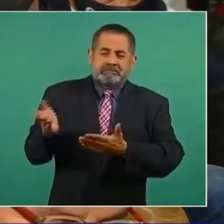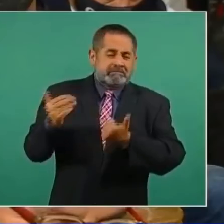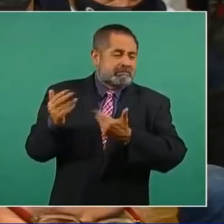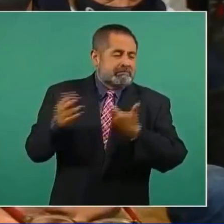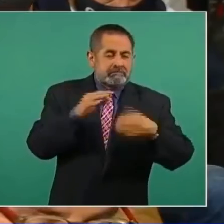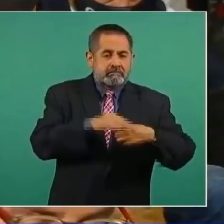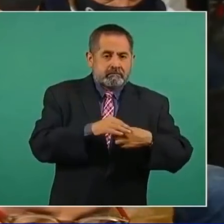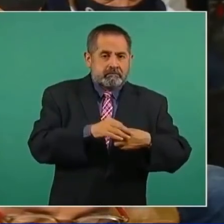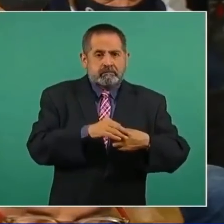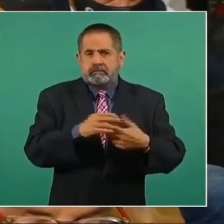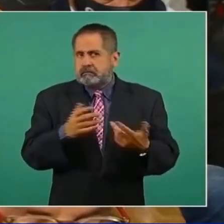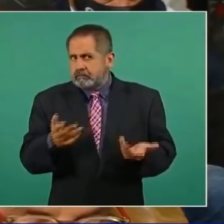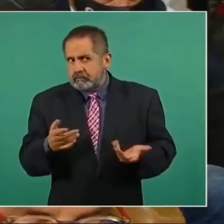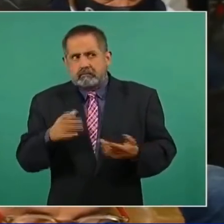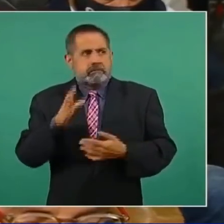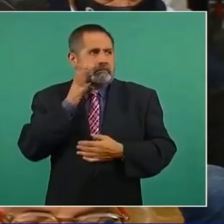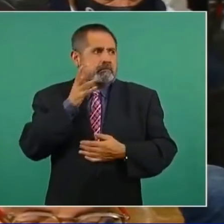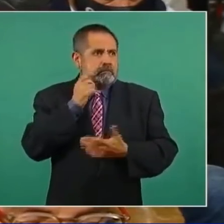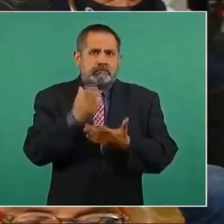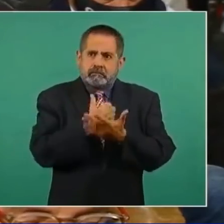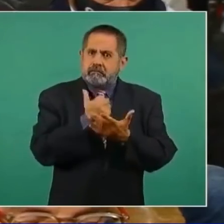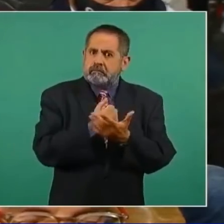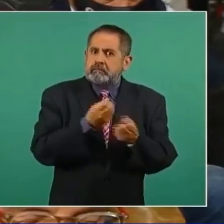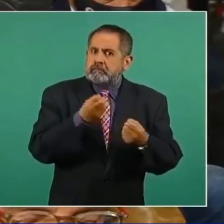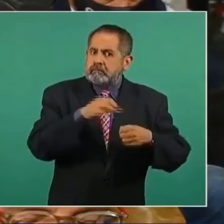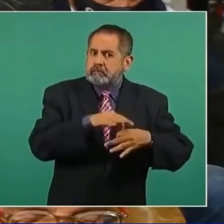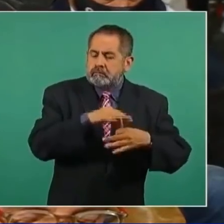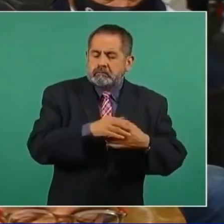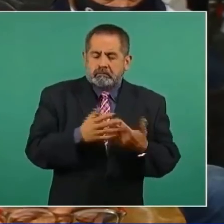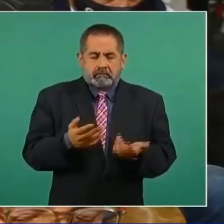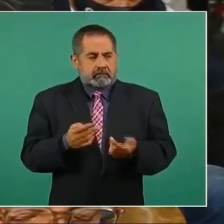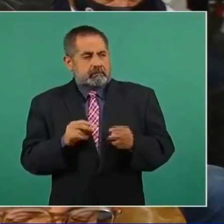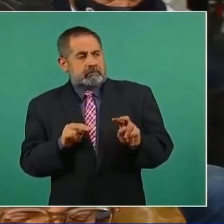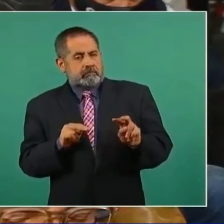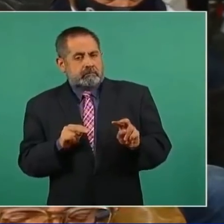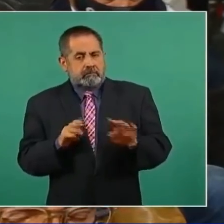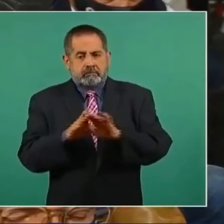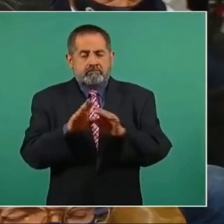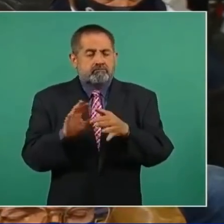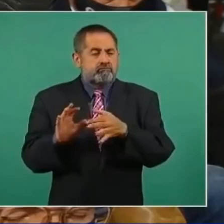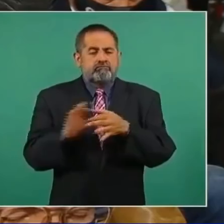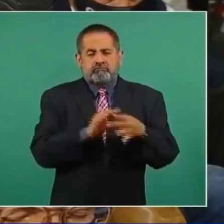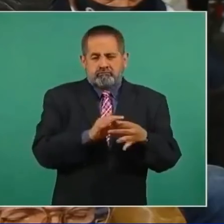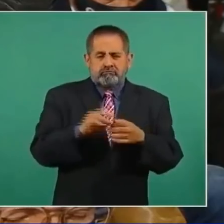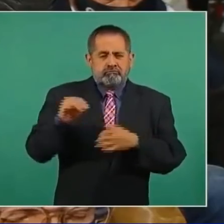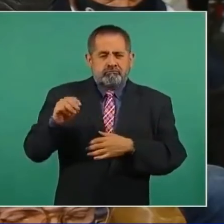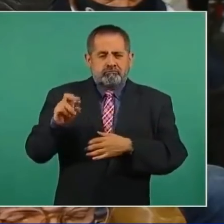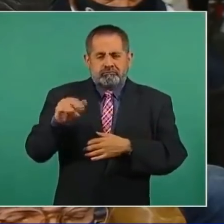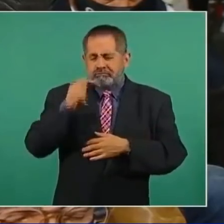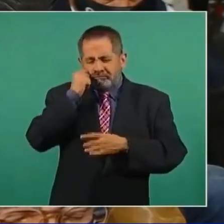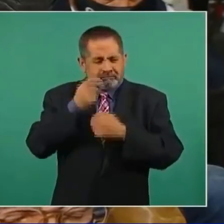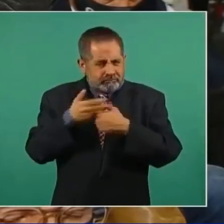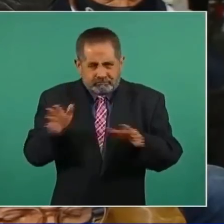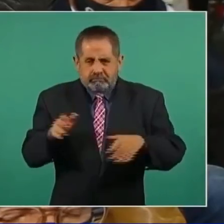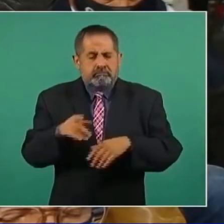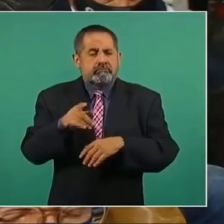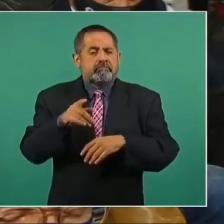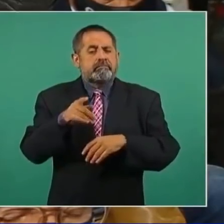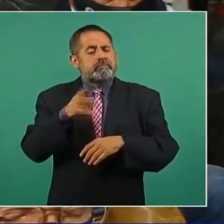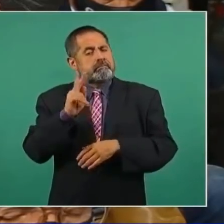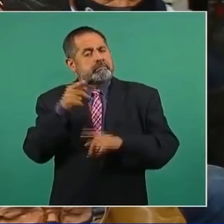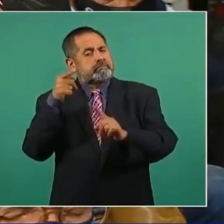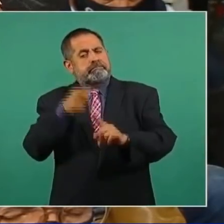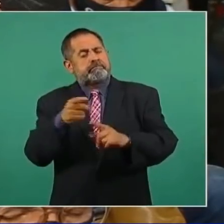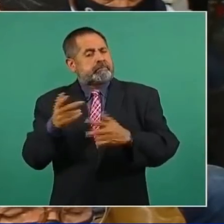grandes ganadores en la Cámara de Diputados y pues va a ser también aliado de Morena, pero independientemente de eso, solo preguntarle